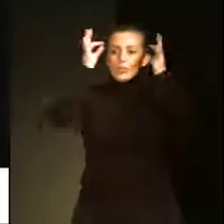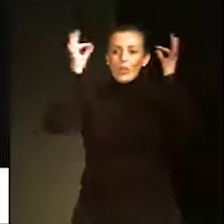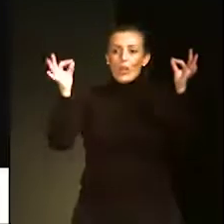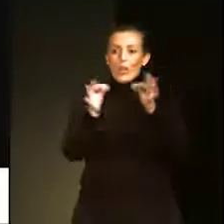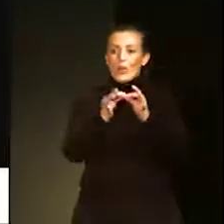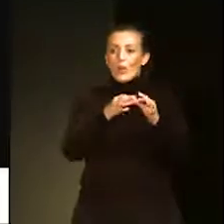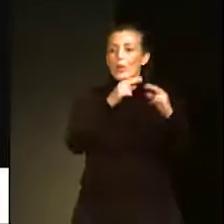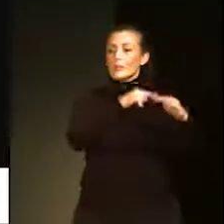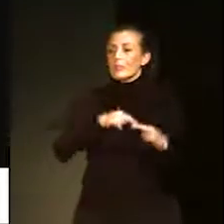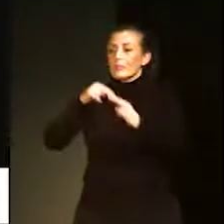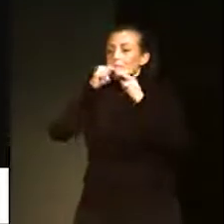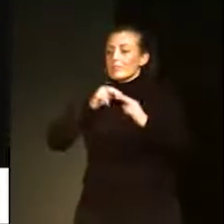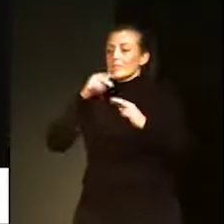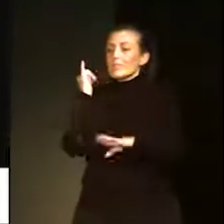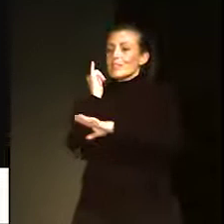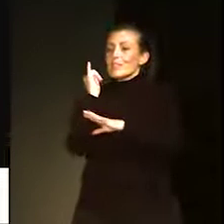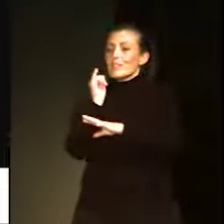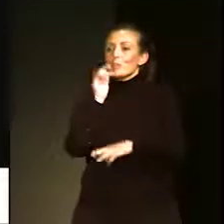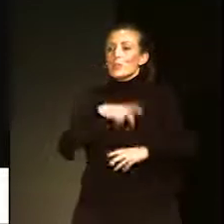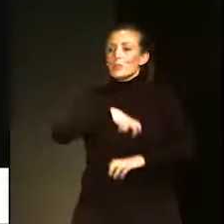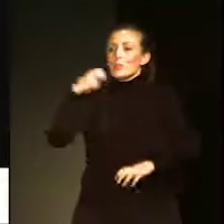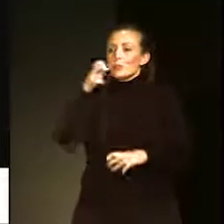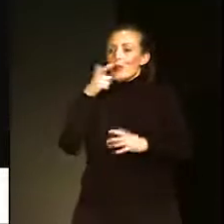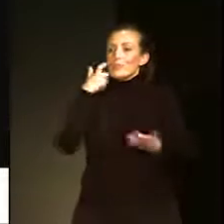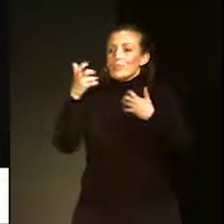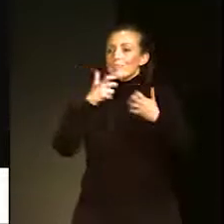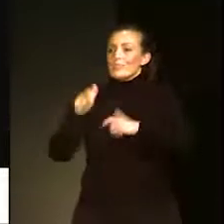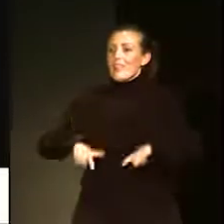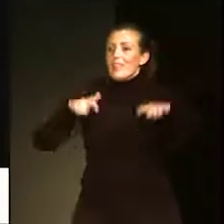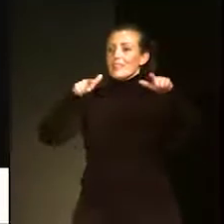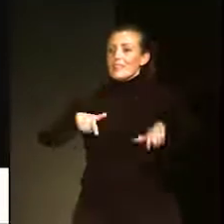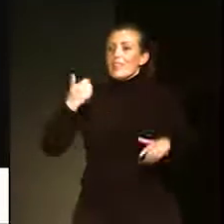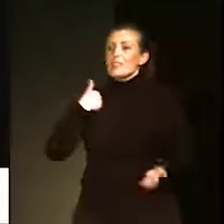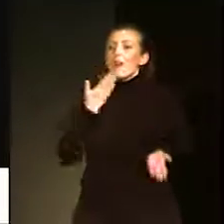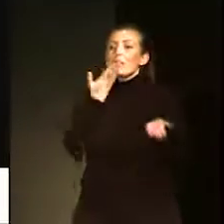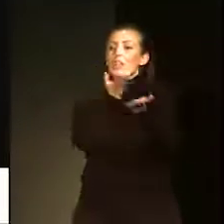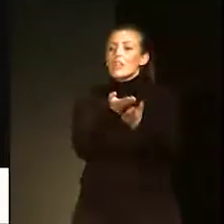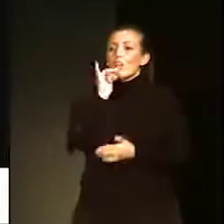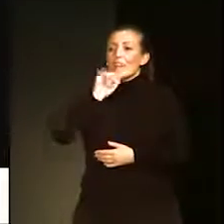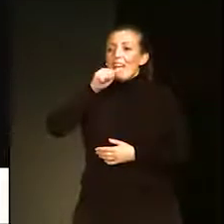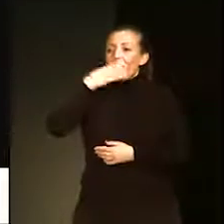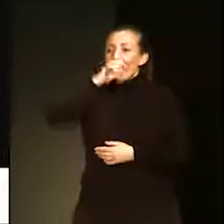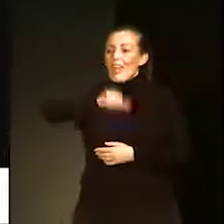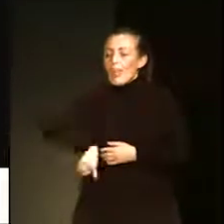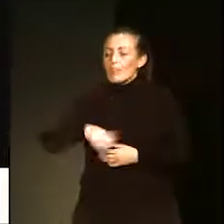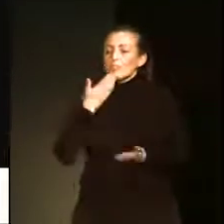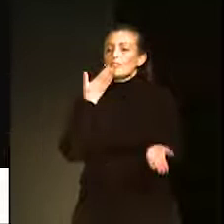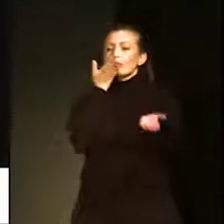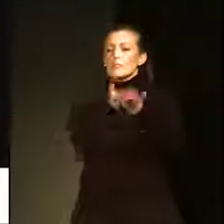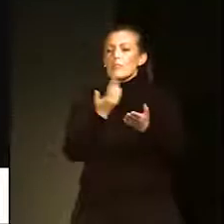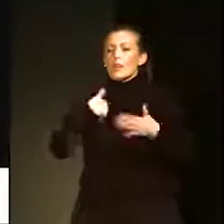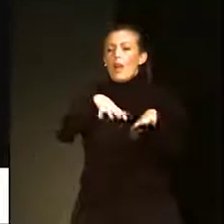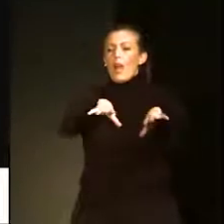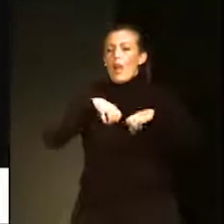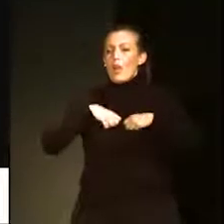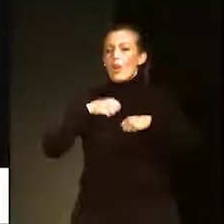del Instituto Municipal de Artes Escénicas planteó al INAEM, hace ya más de un año, su candidatura para acoger esta edición